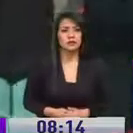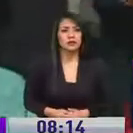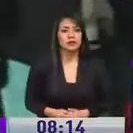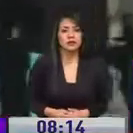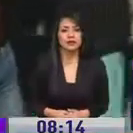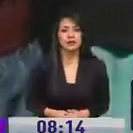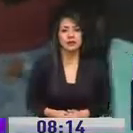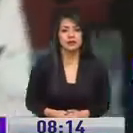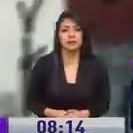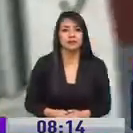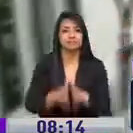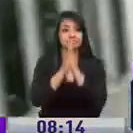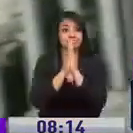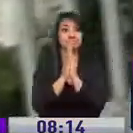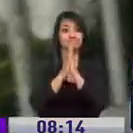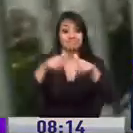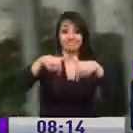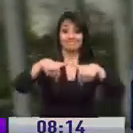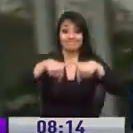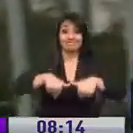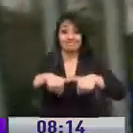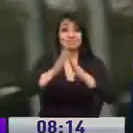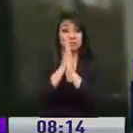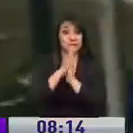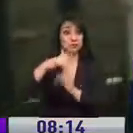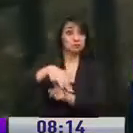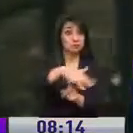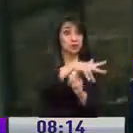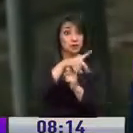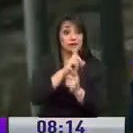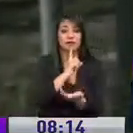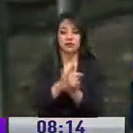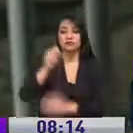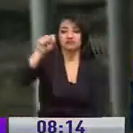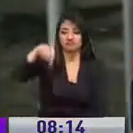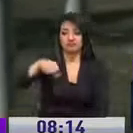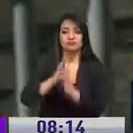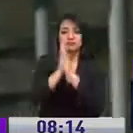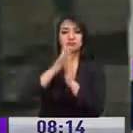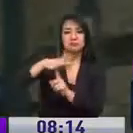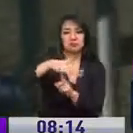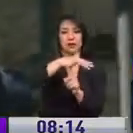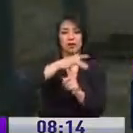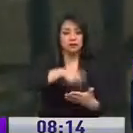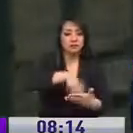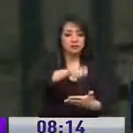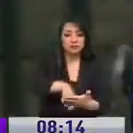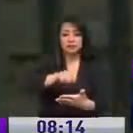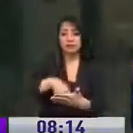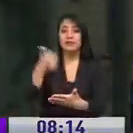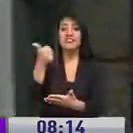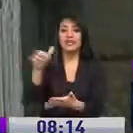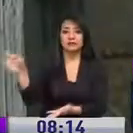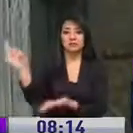habían solicitado que aquí se haga pues un parque, ¿no? Así es, hemos firmado 10 representantes de los